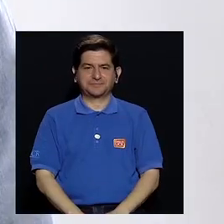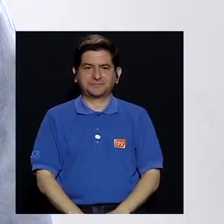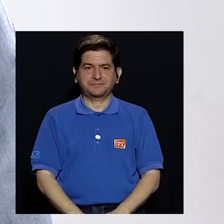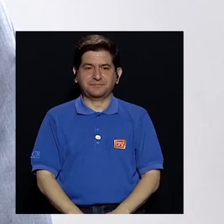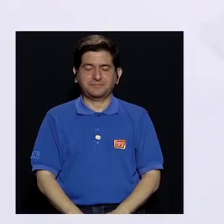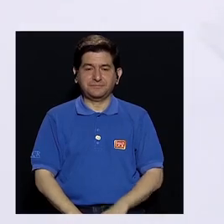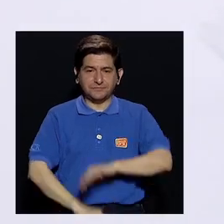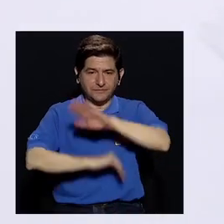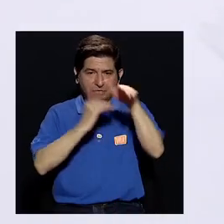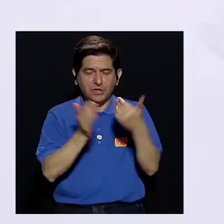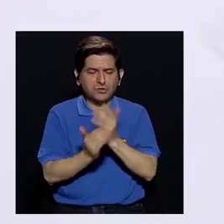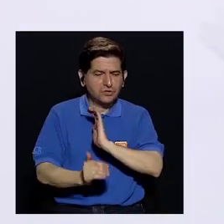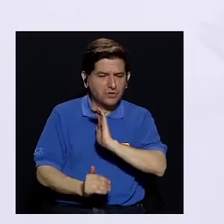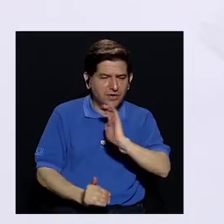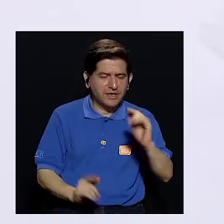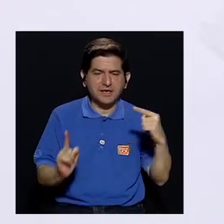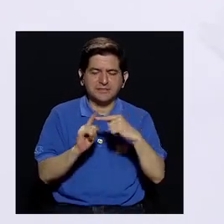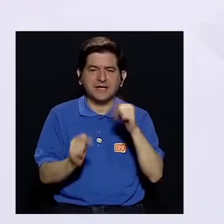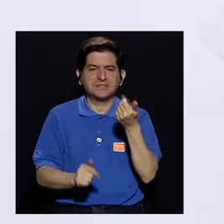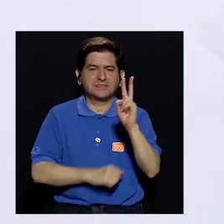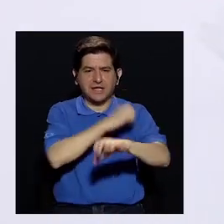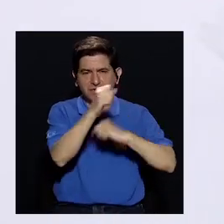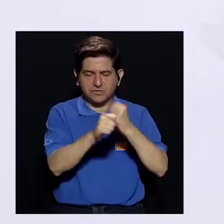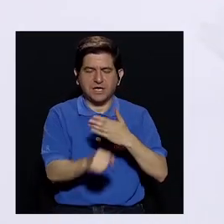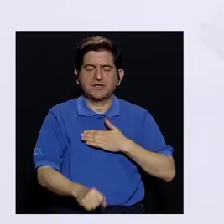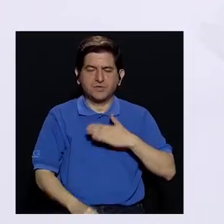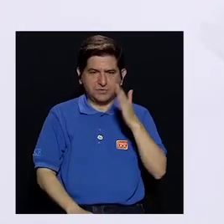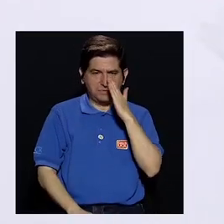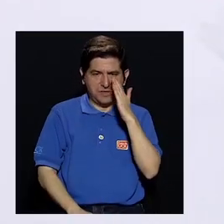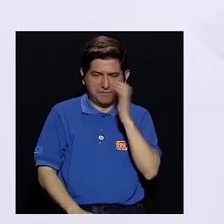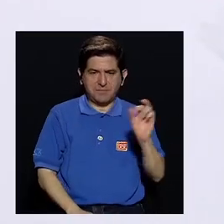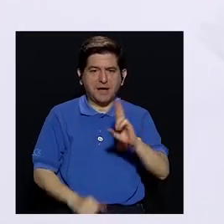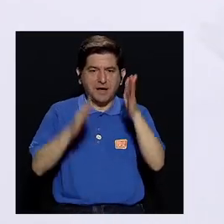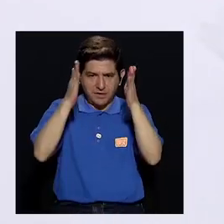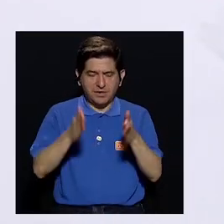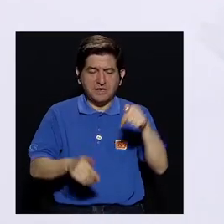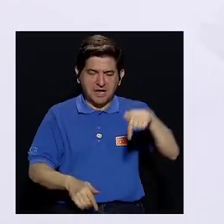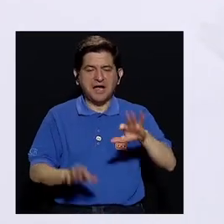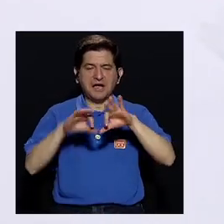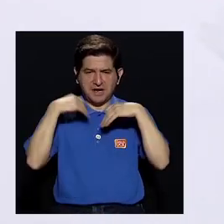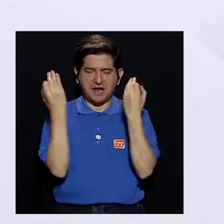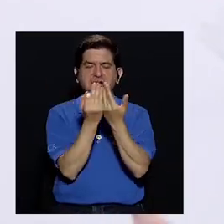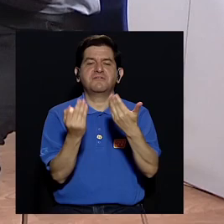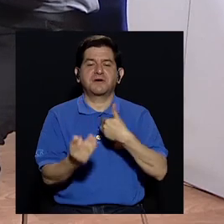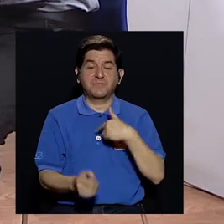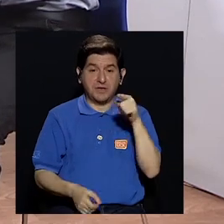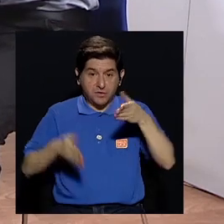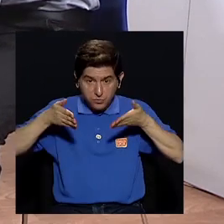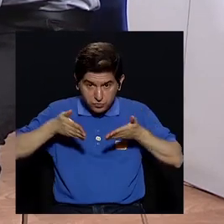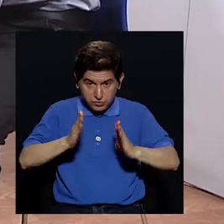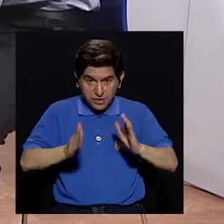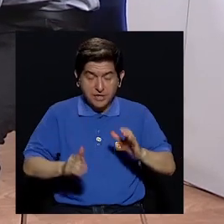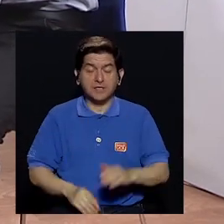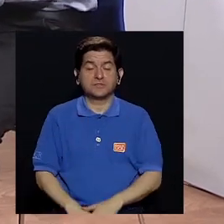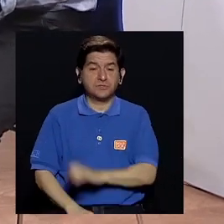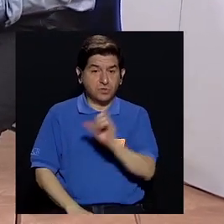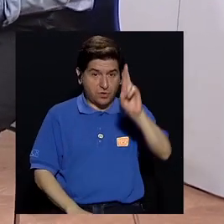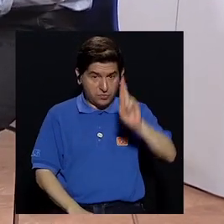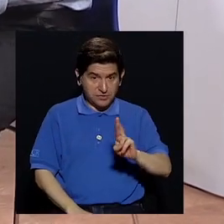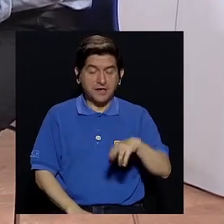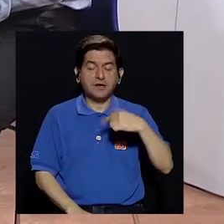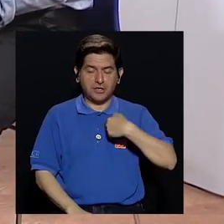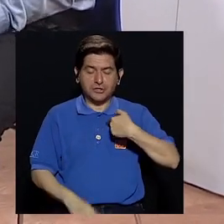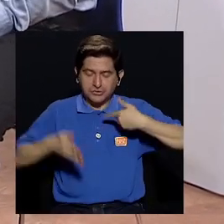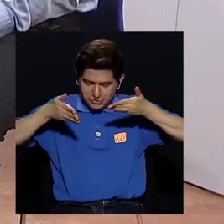toda mi niñez hasta los 212 años y mi madre costarricense y tengo todavía familias a cambio este nacido en costa rica vienes en cartago